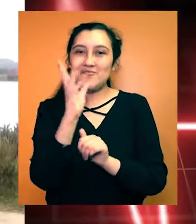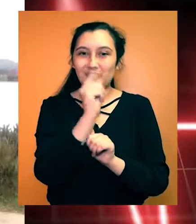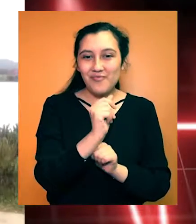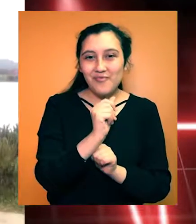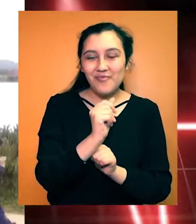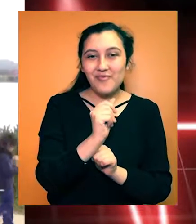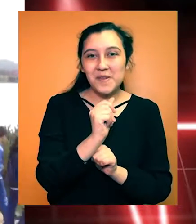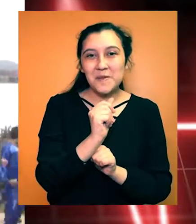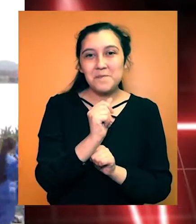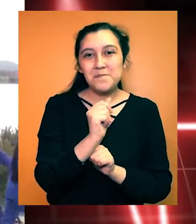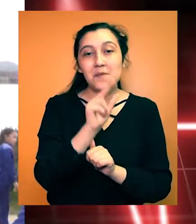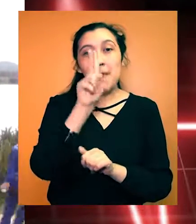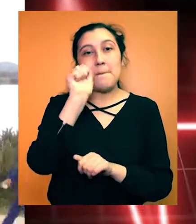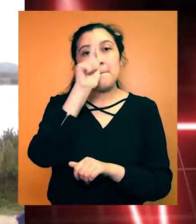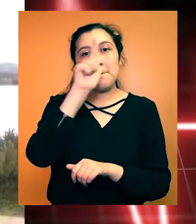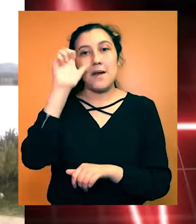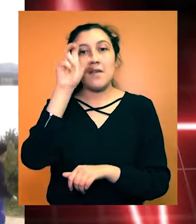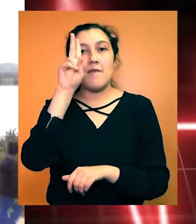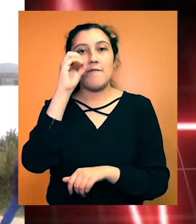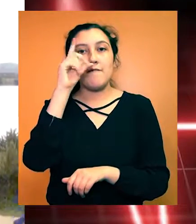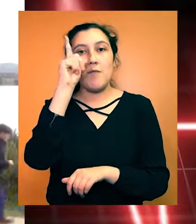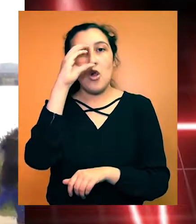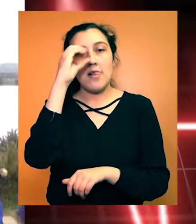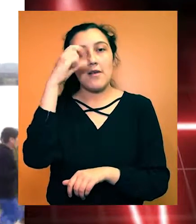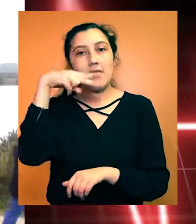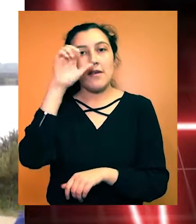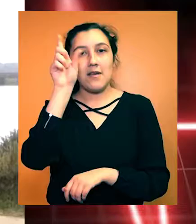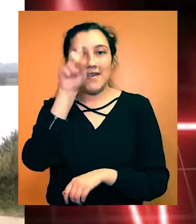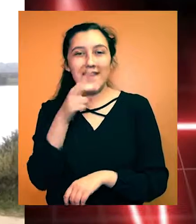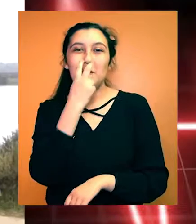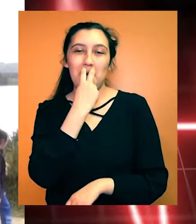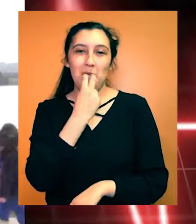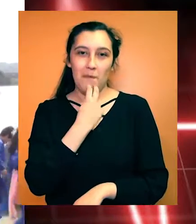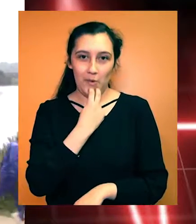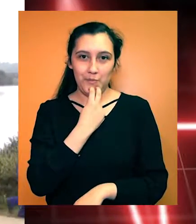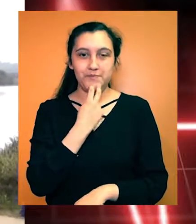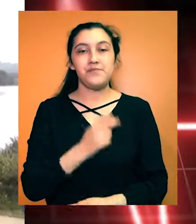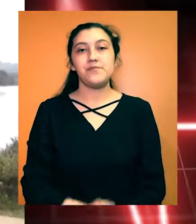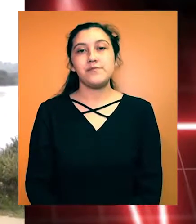estos bellos parajes en plena población Valle Volcanes de la capital regional.